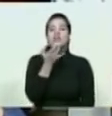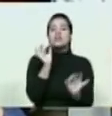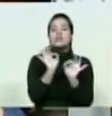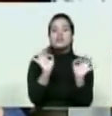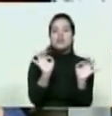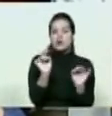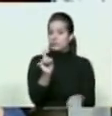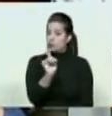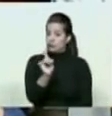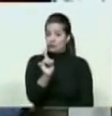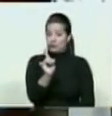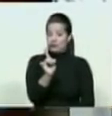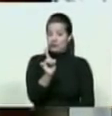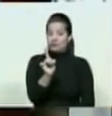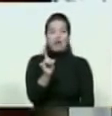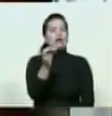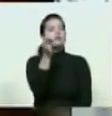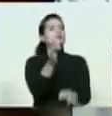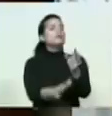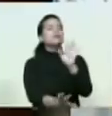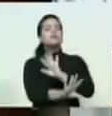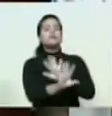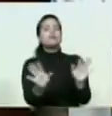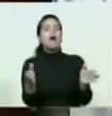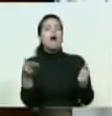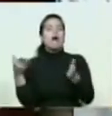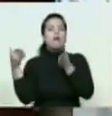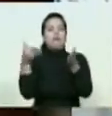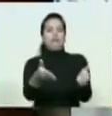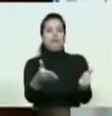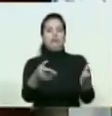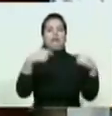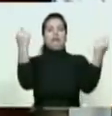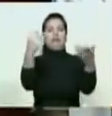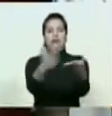y corriente esta en la que se desarrolla la Feria